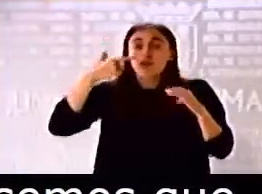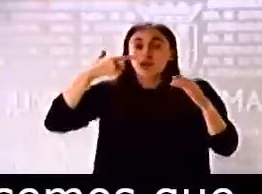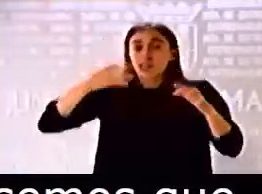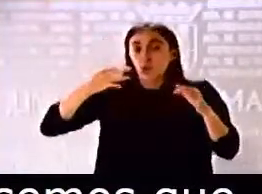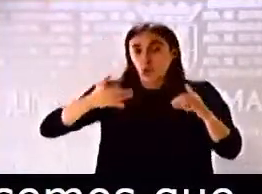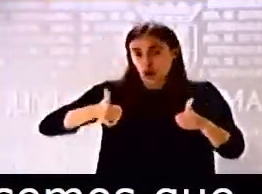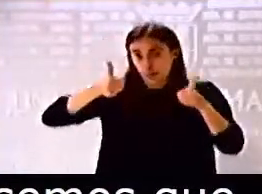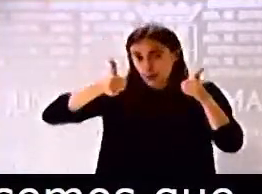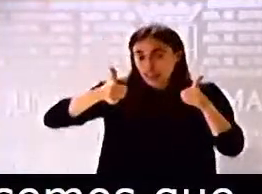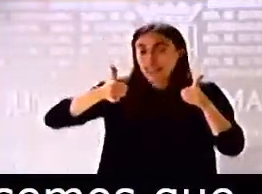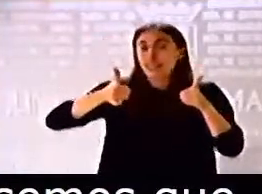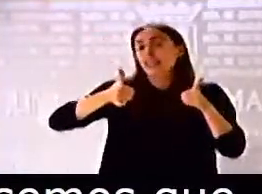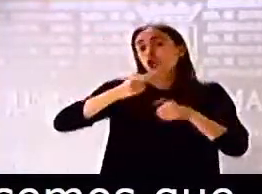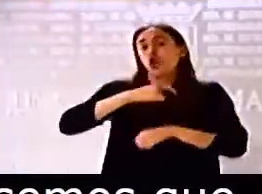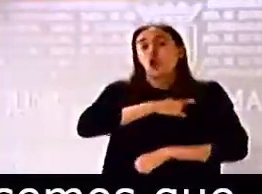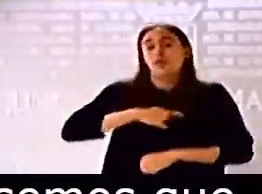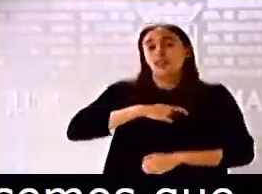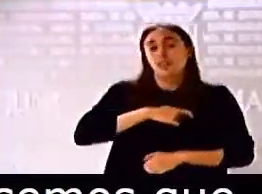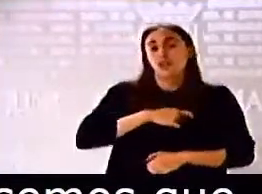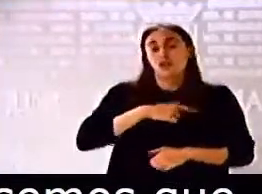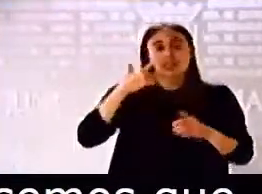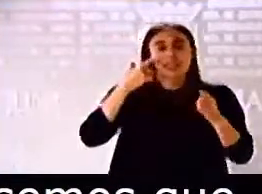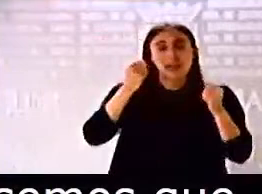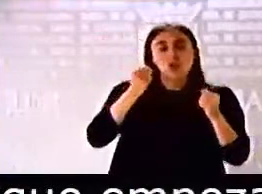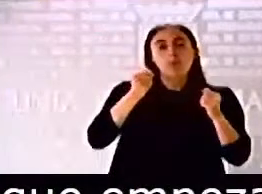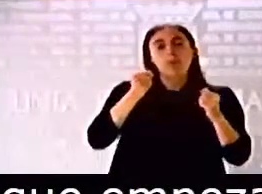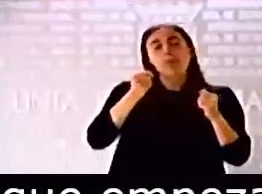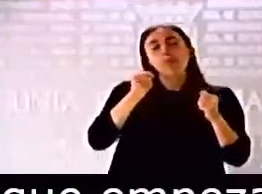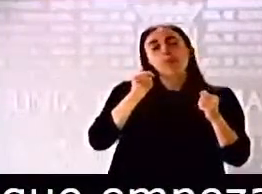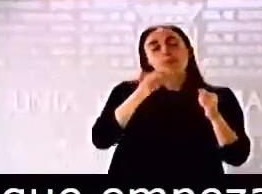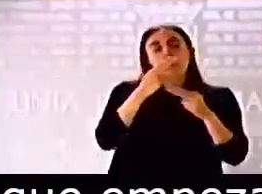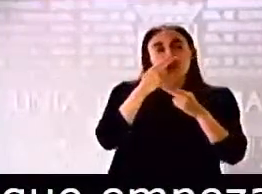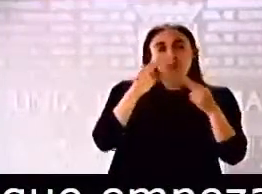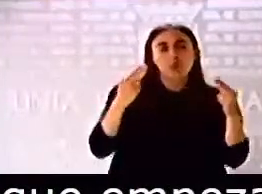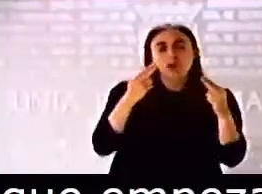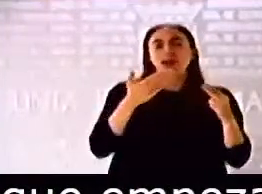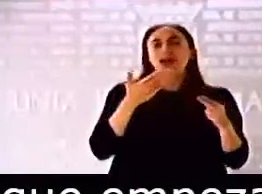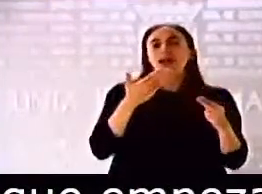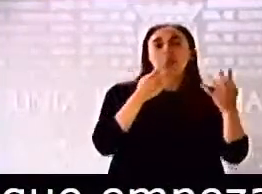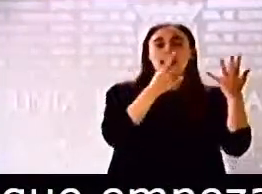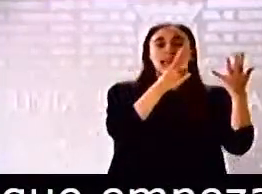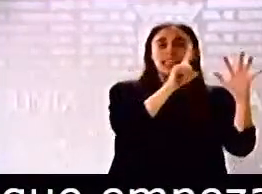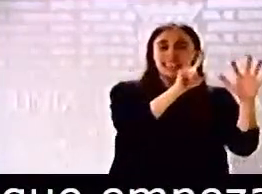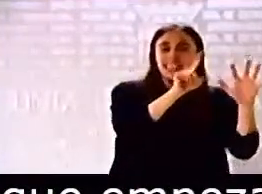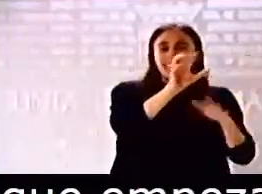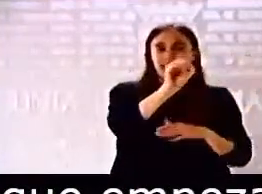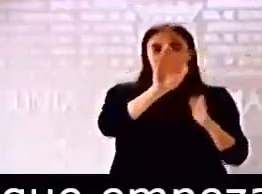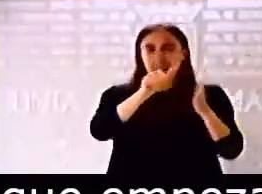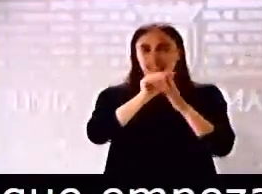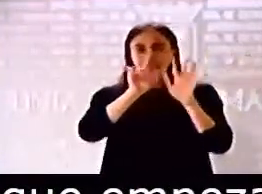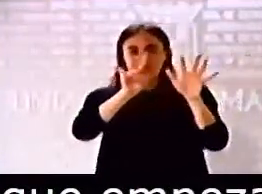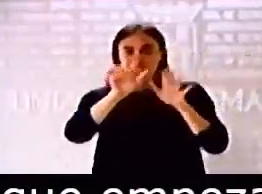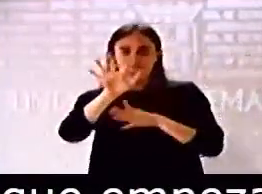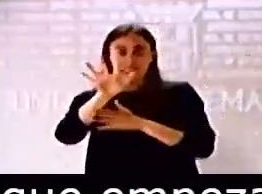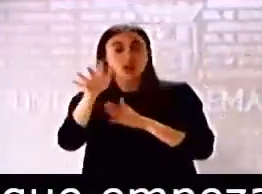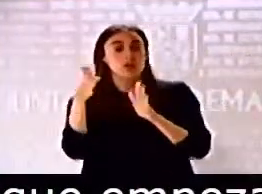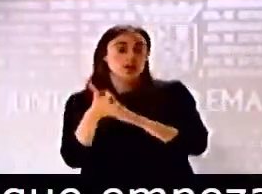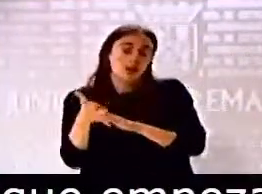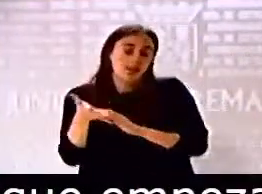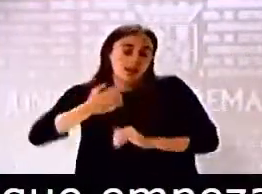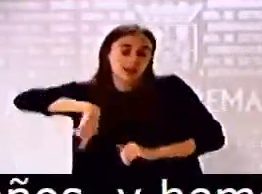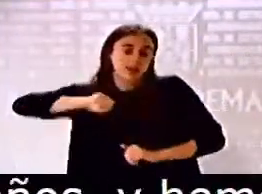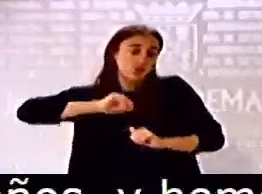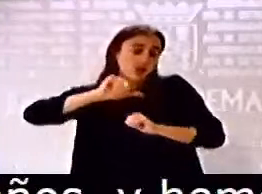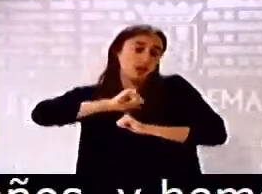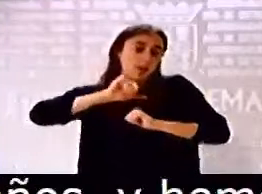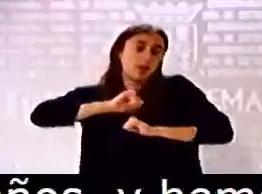Salud Pública, que era de los 60 a los 65 años, y hemos tenido que esperar el permiso de la